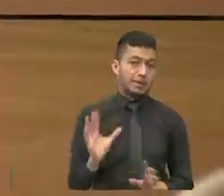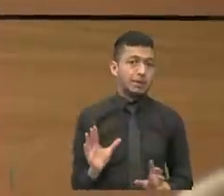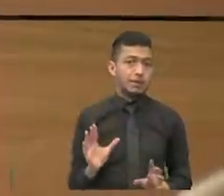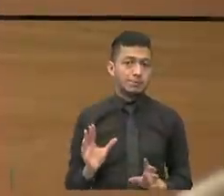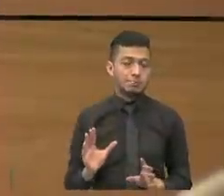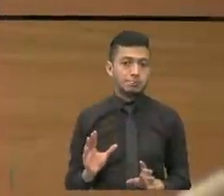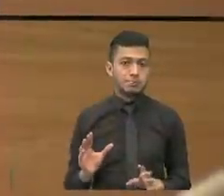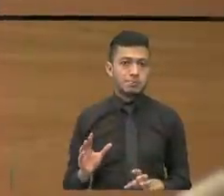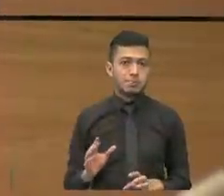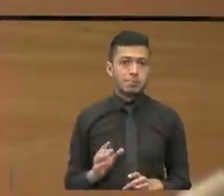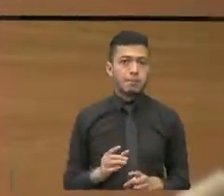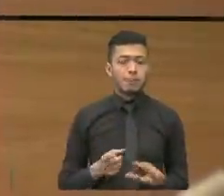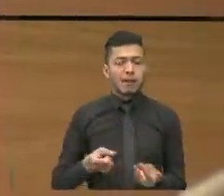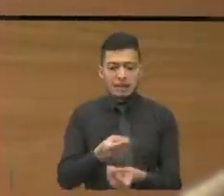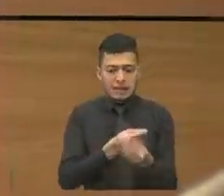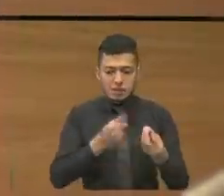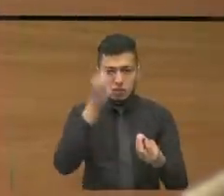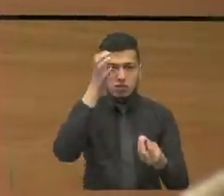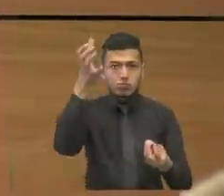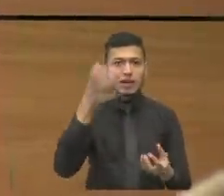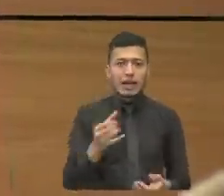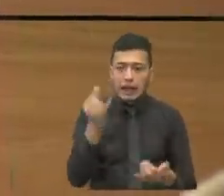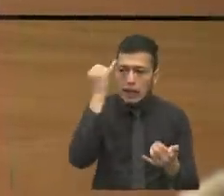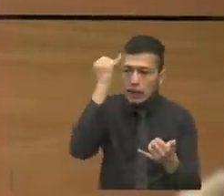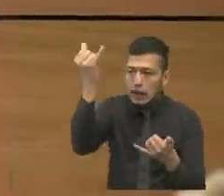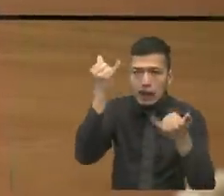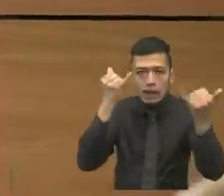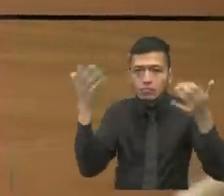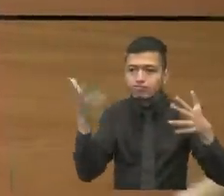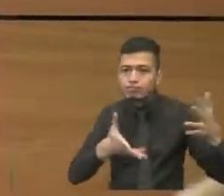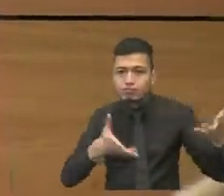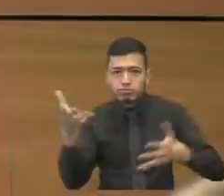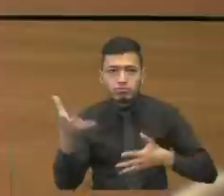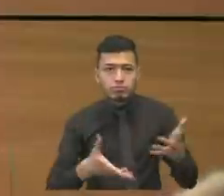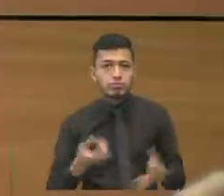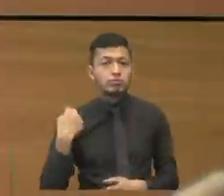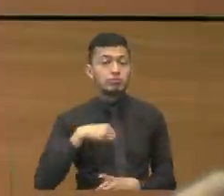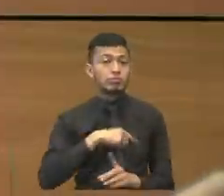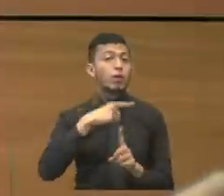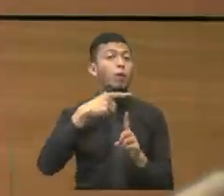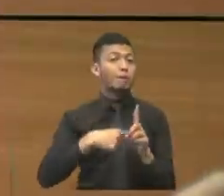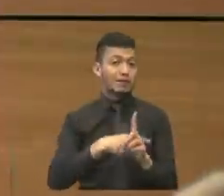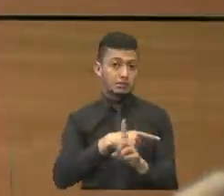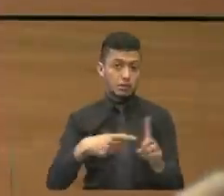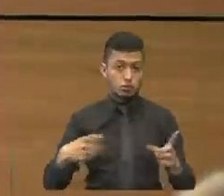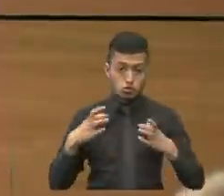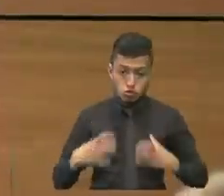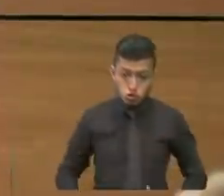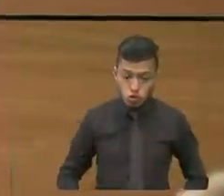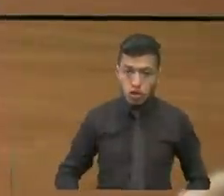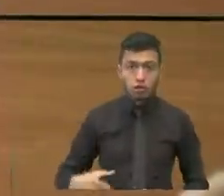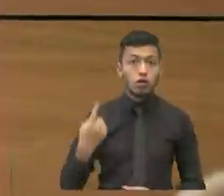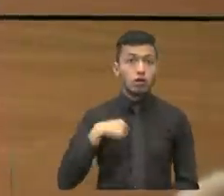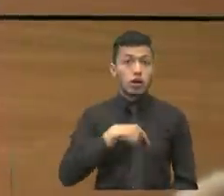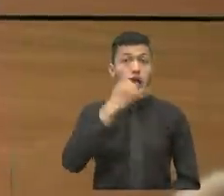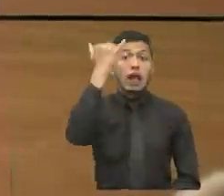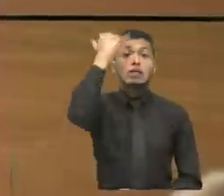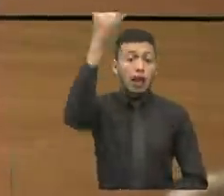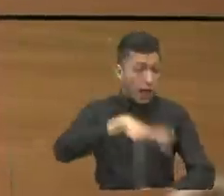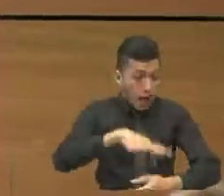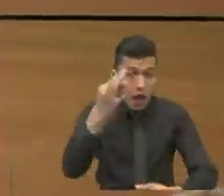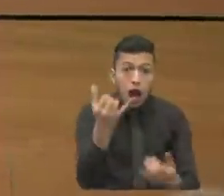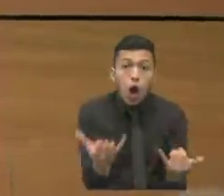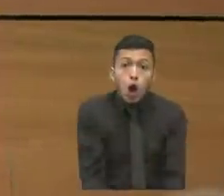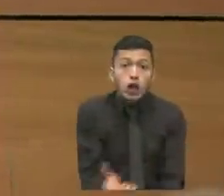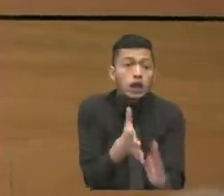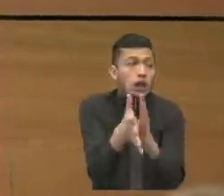Un diseño conceptual se co-crea, llevamos mes y medio co-creando con los ciudadanos este concepto, no fue que nos lo sacamos de la manga. Lo que